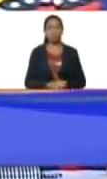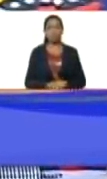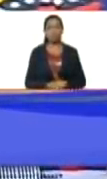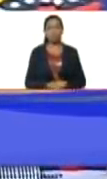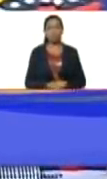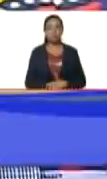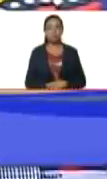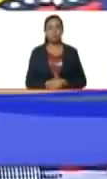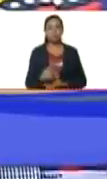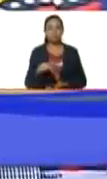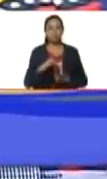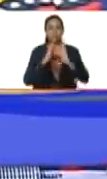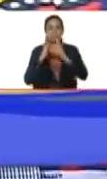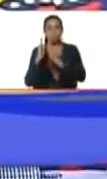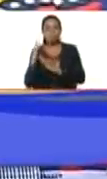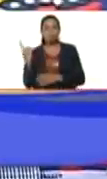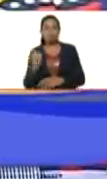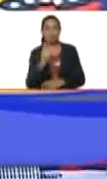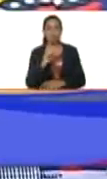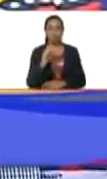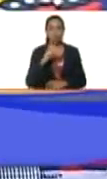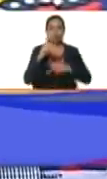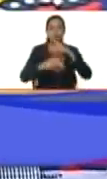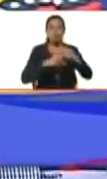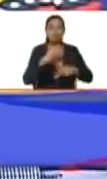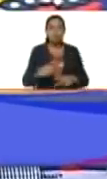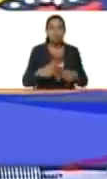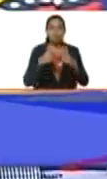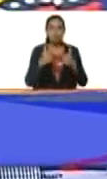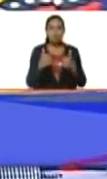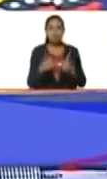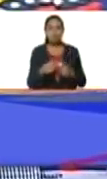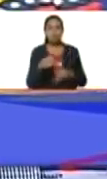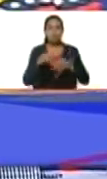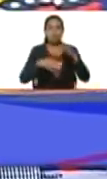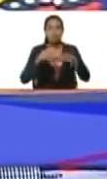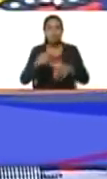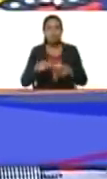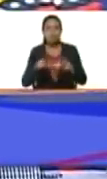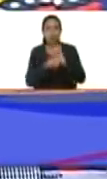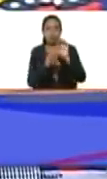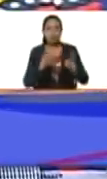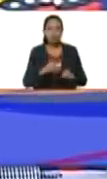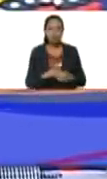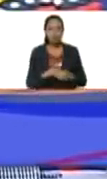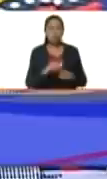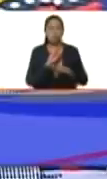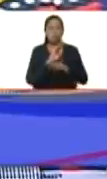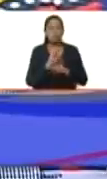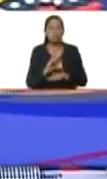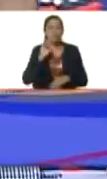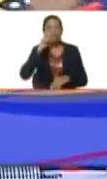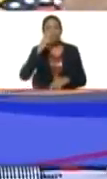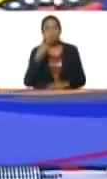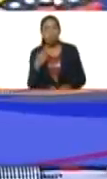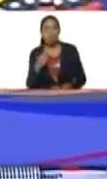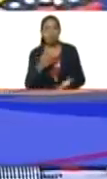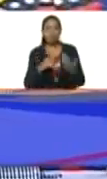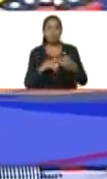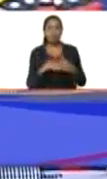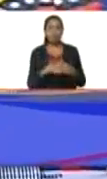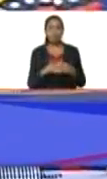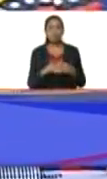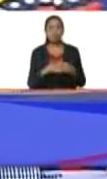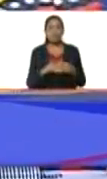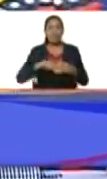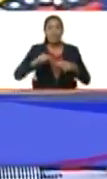Y no solo distributivos, productivos, que siembren la semilla, que críen el pollo, que tengan los